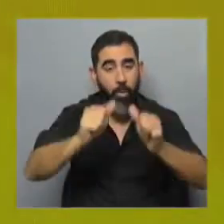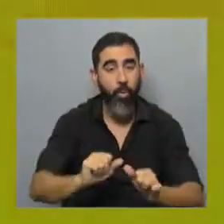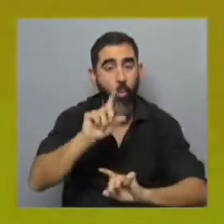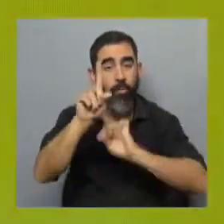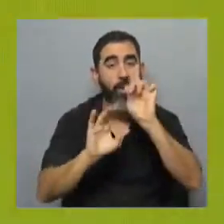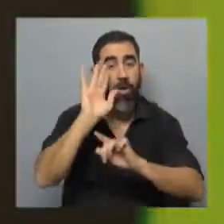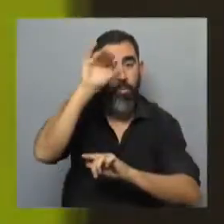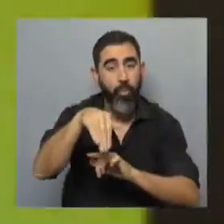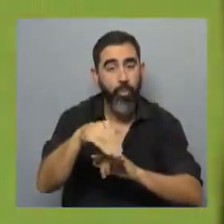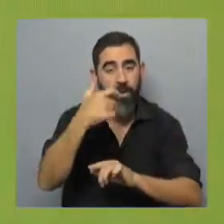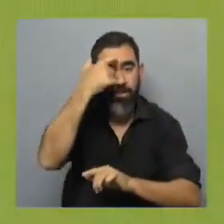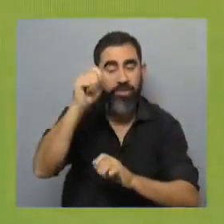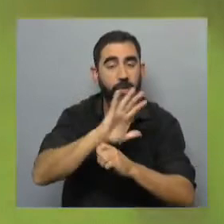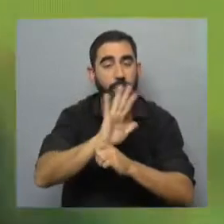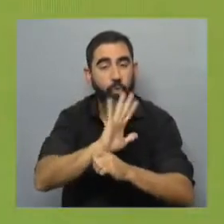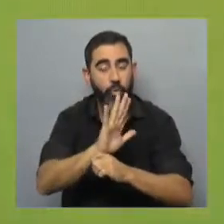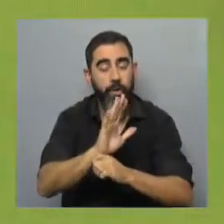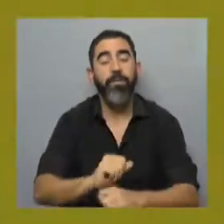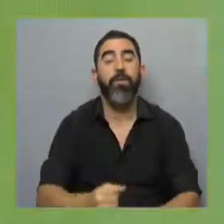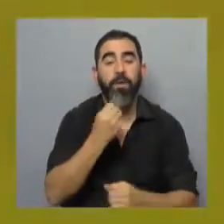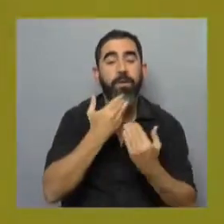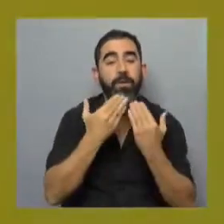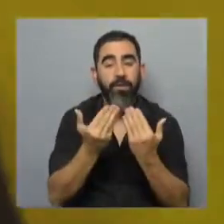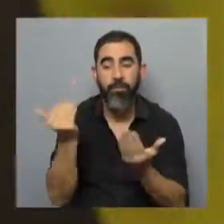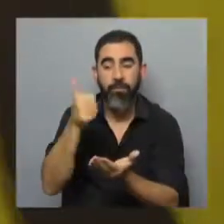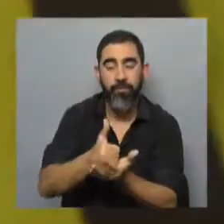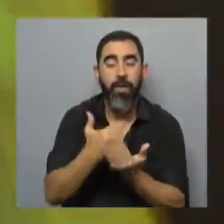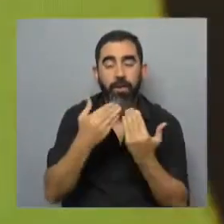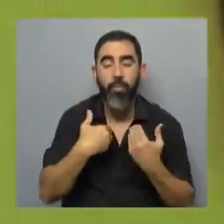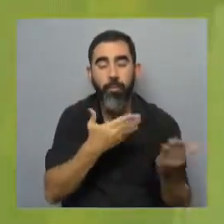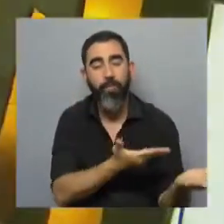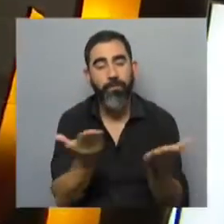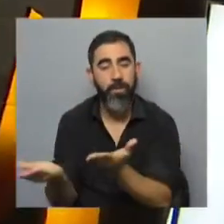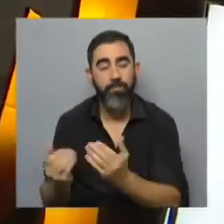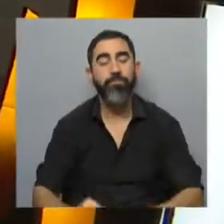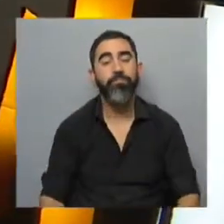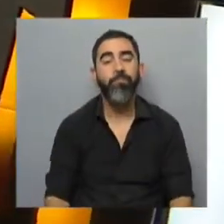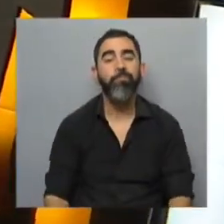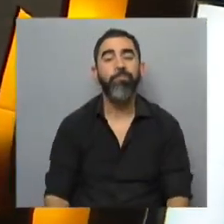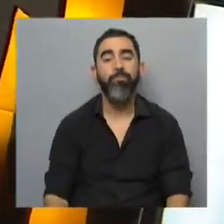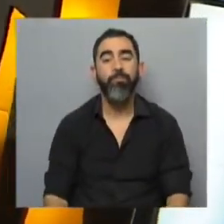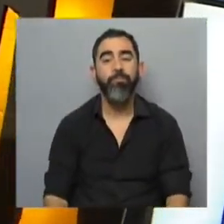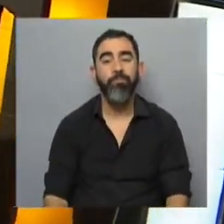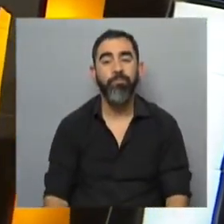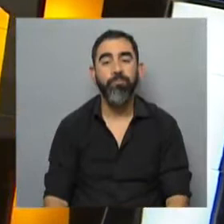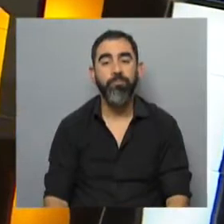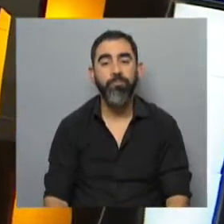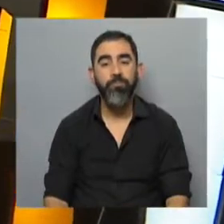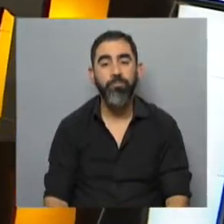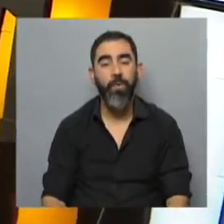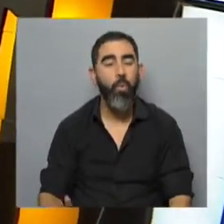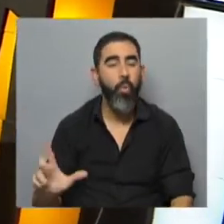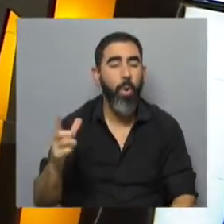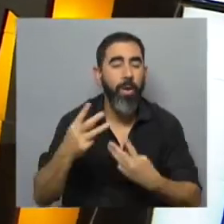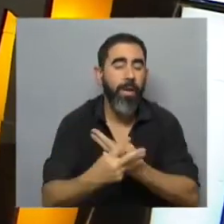República, doctor en Ciencias Biológicas por PDCIBA. Guillermo, gracias por acompañarnos. Gracias por la invitación. Guillermo, a ver, no tenemos en general,